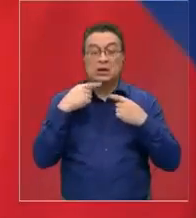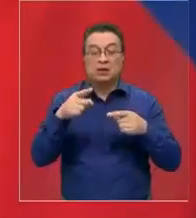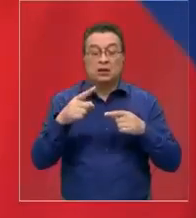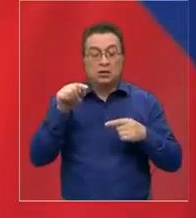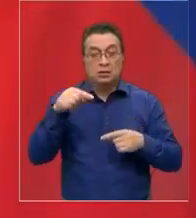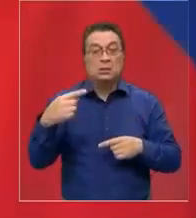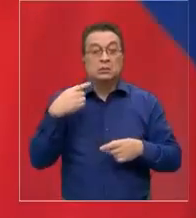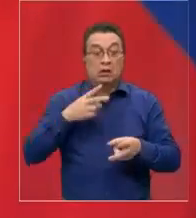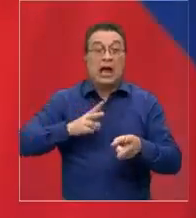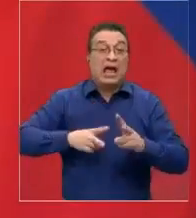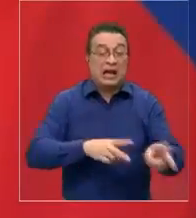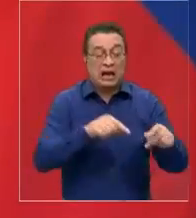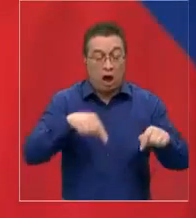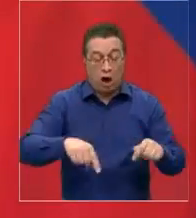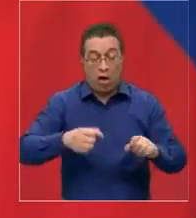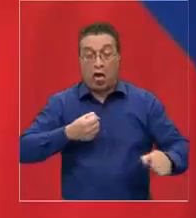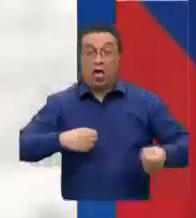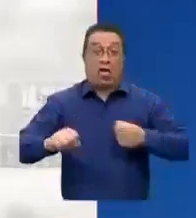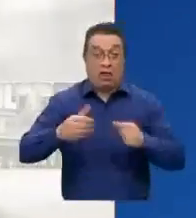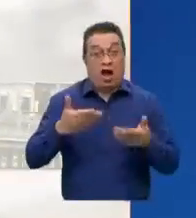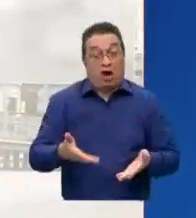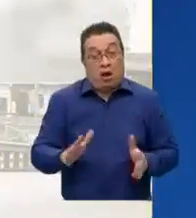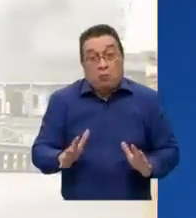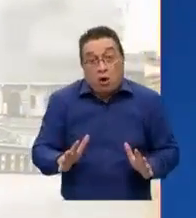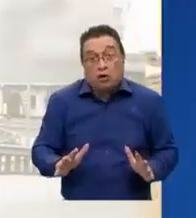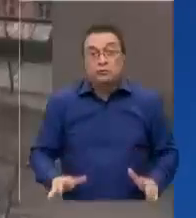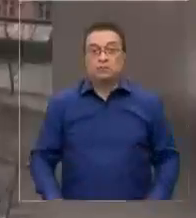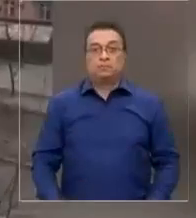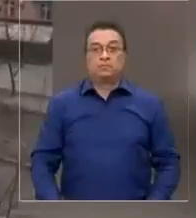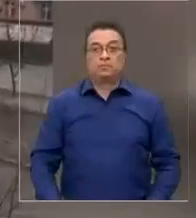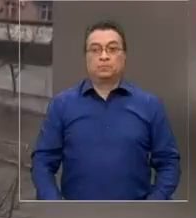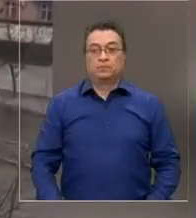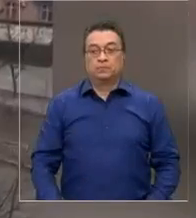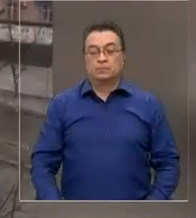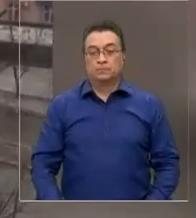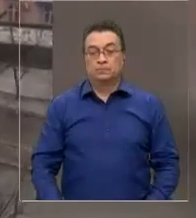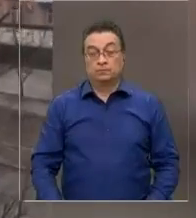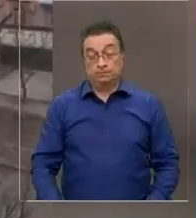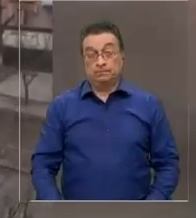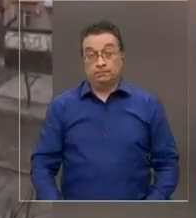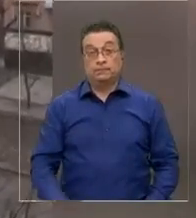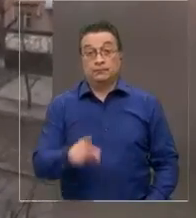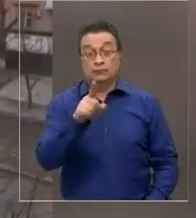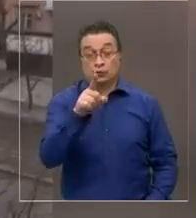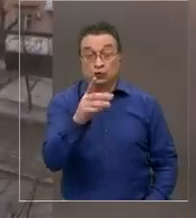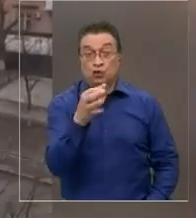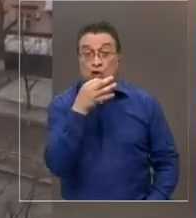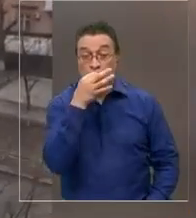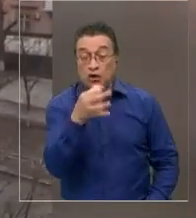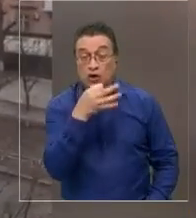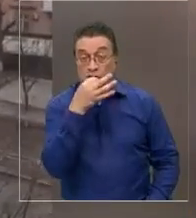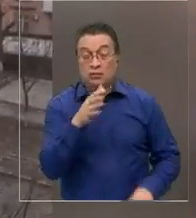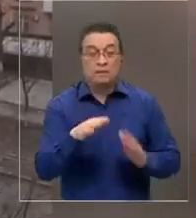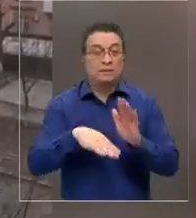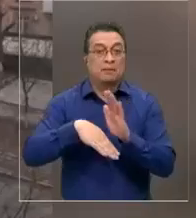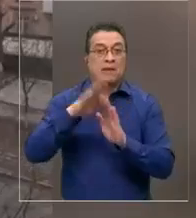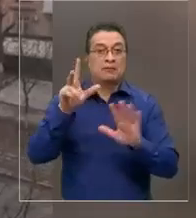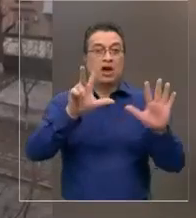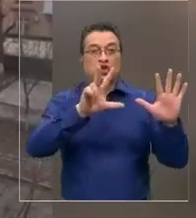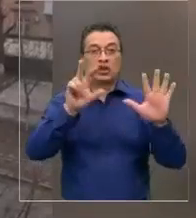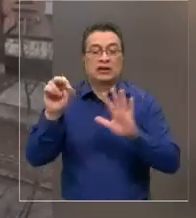desatado la guerra. El presidente... Tal como tú nos decías, Daniel, más de